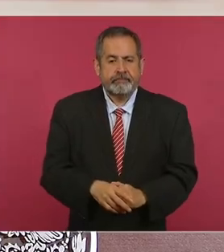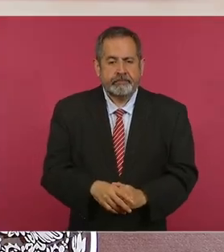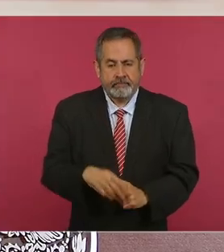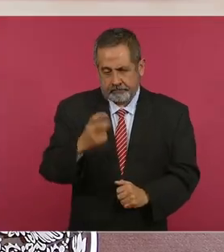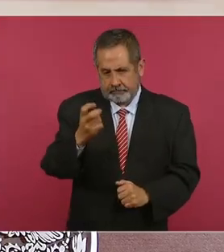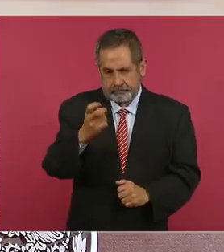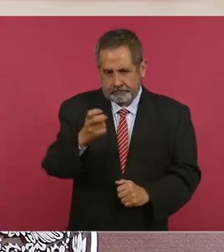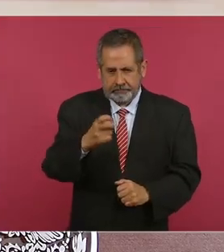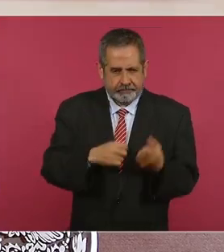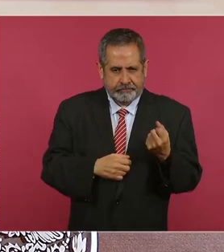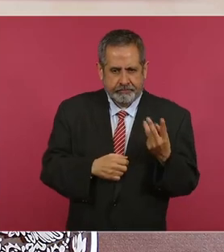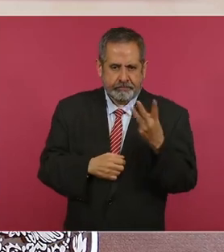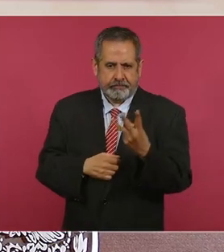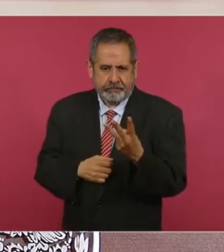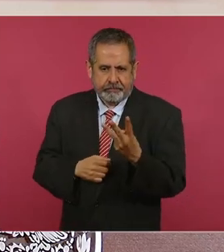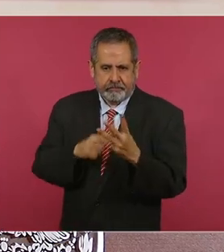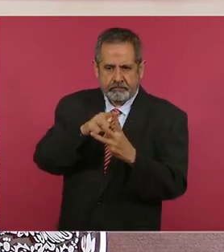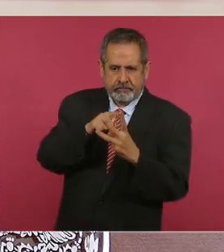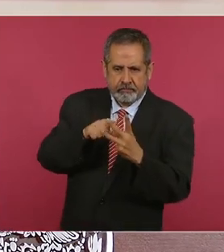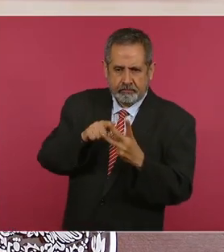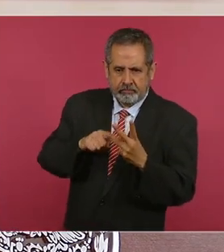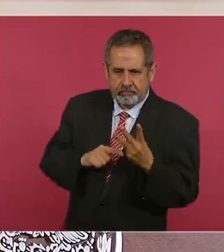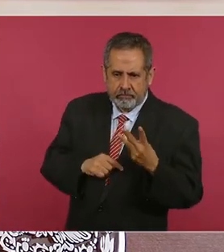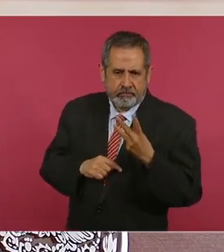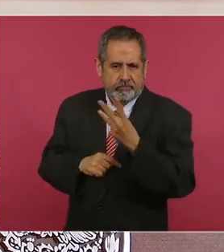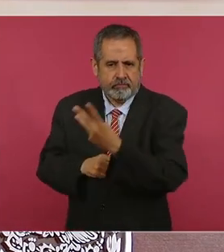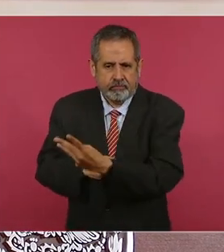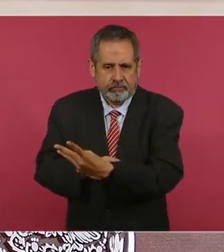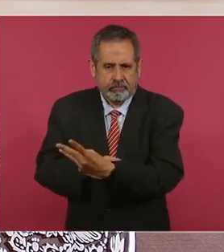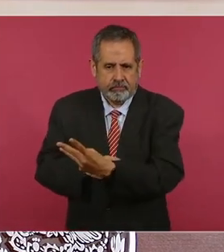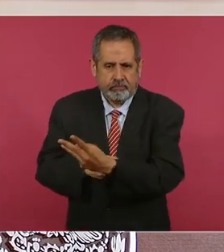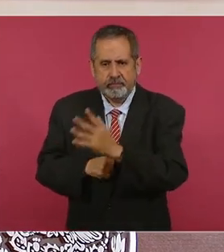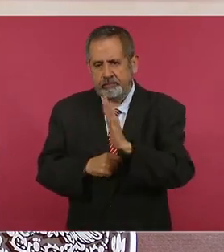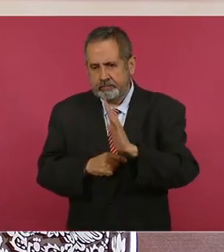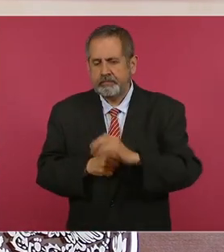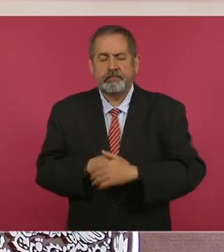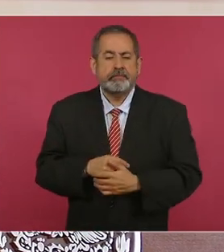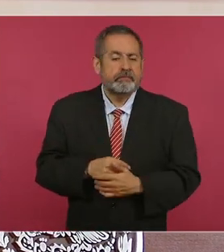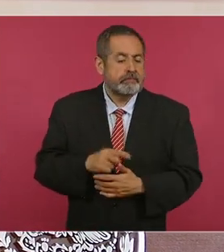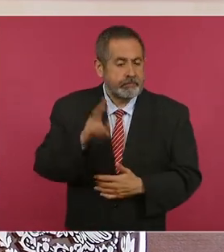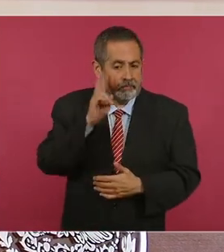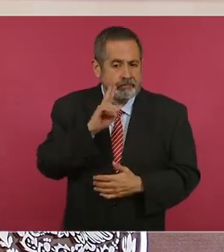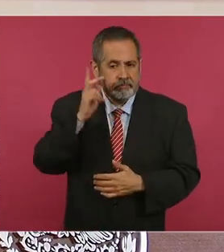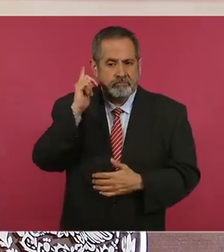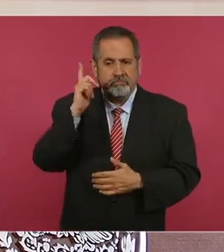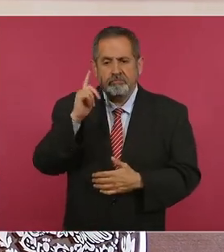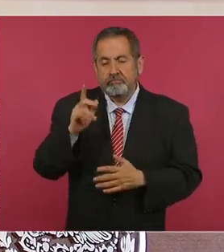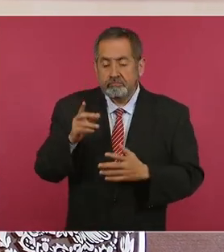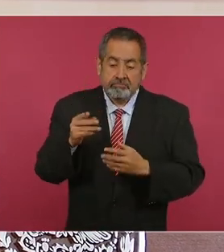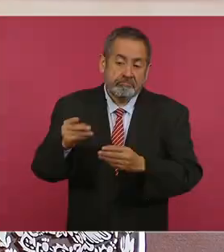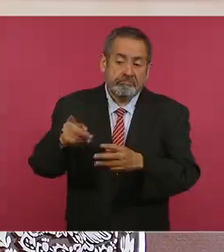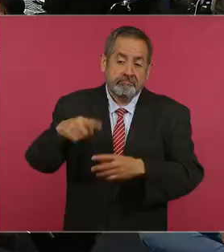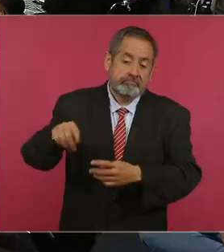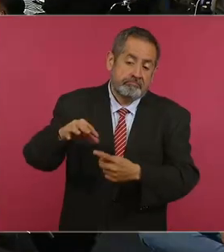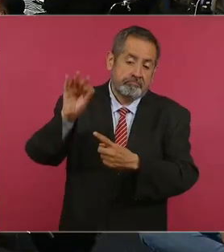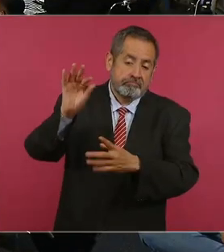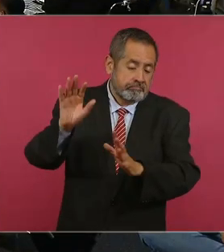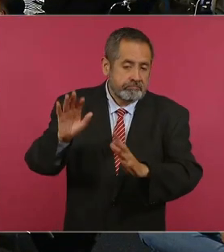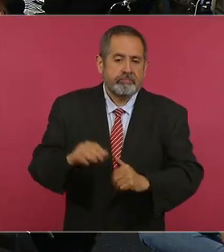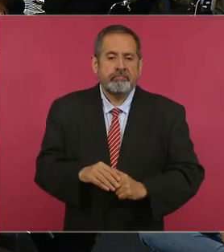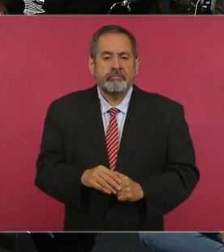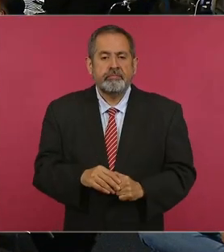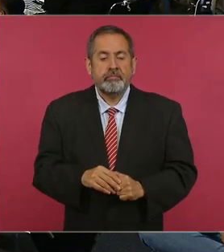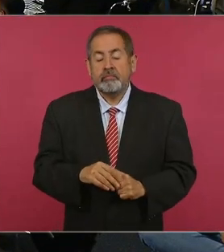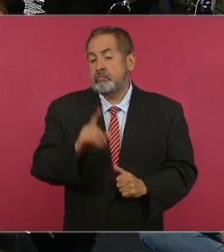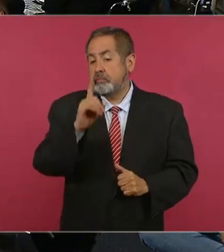por esto de las ternas, ojalá y Lo